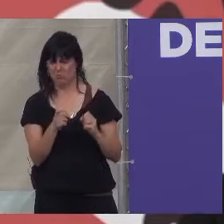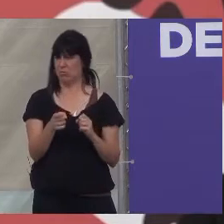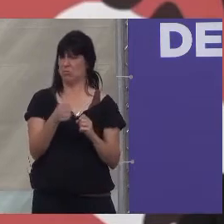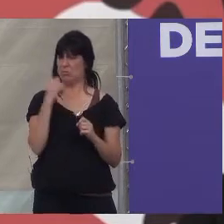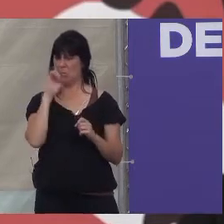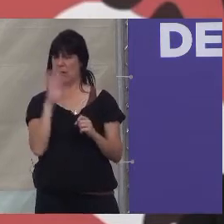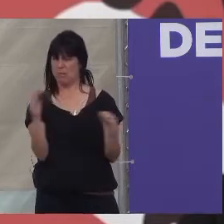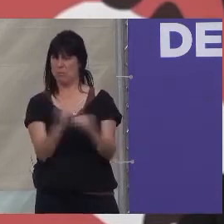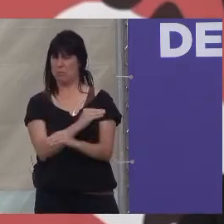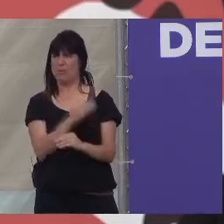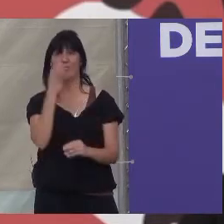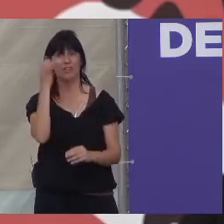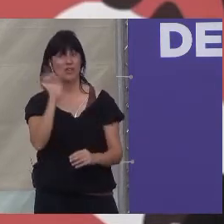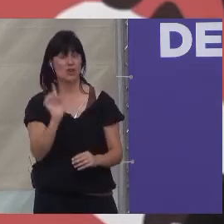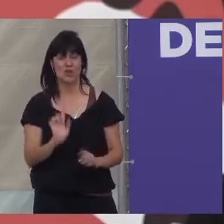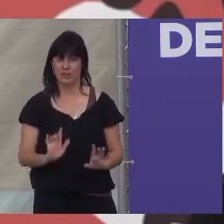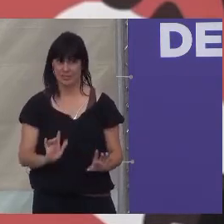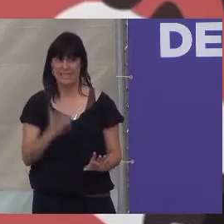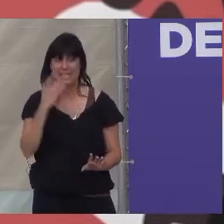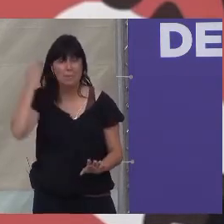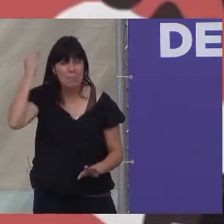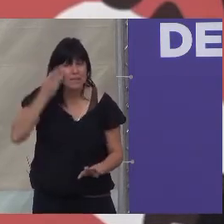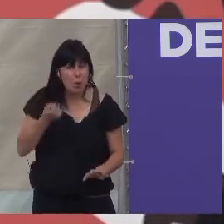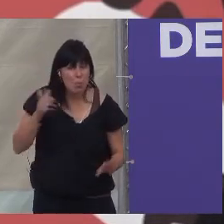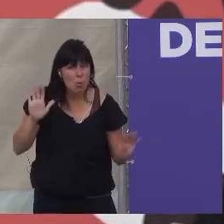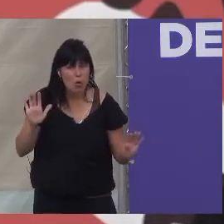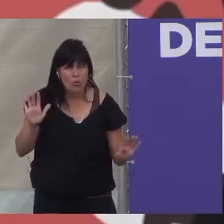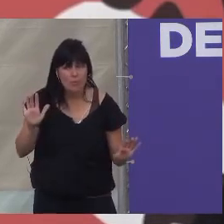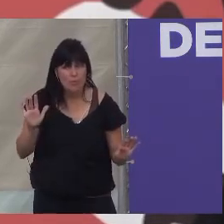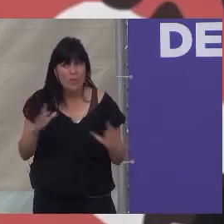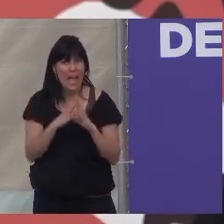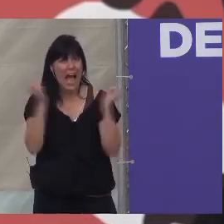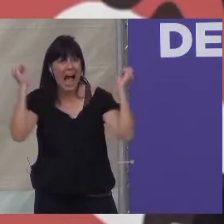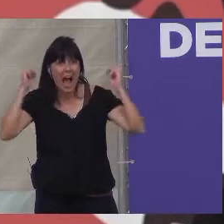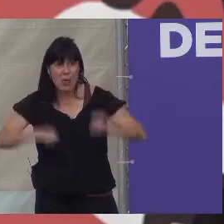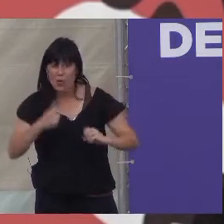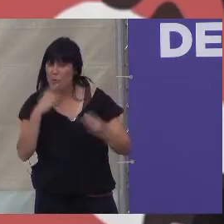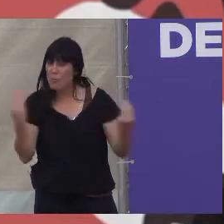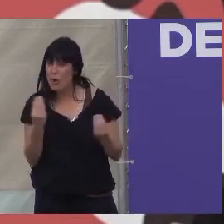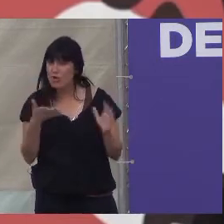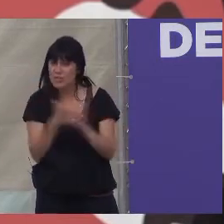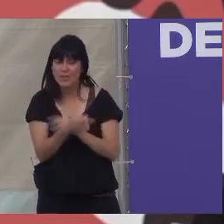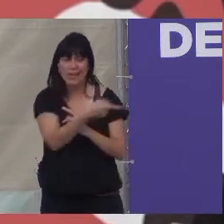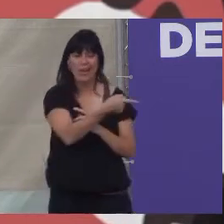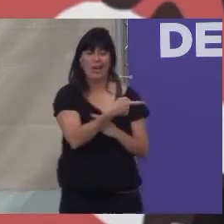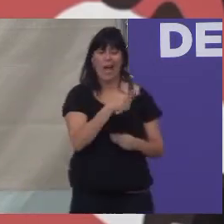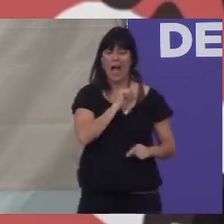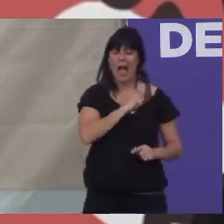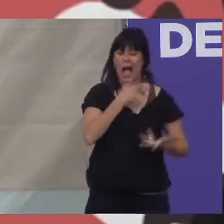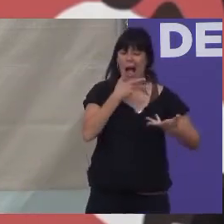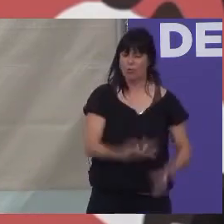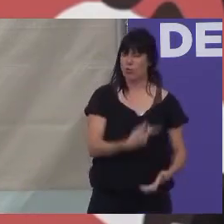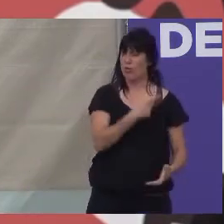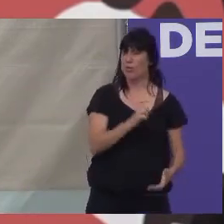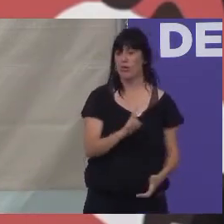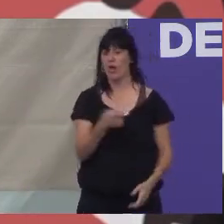incongruencia, pero no lo es, si lo pensáis un poco. El mejor acuerdo es el que no convence a ninguna de las partes. Es decir, ninguna